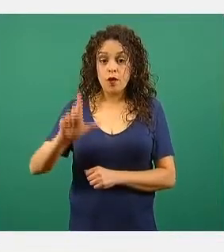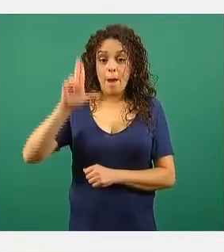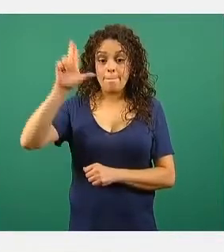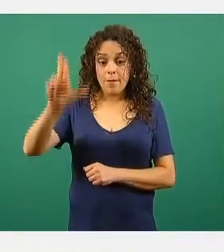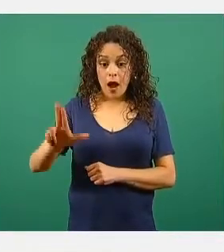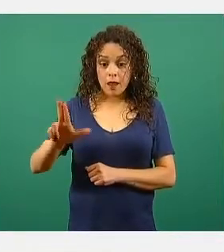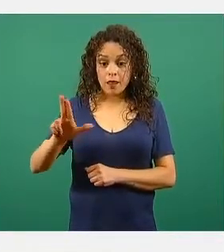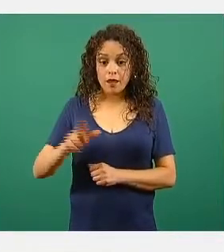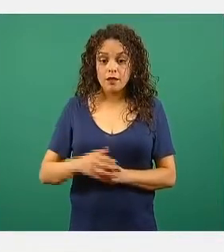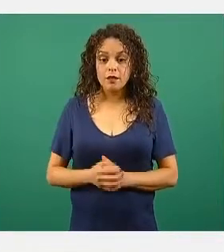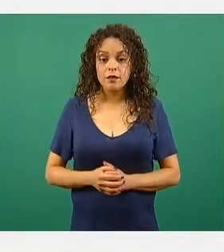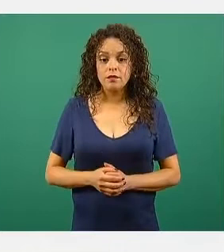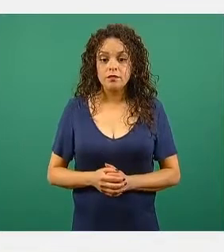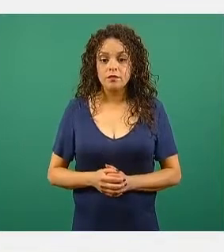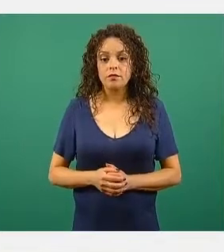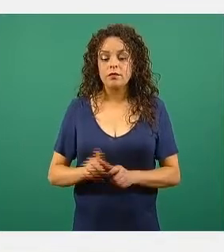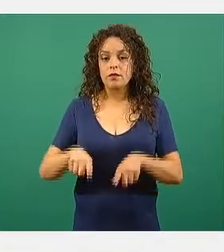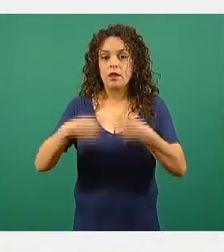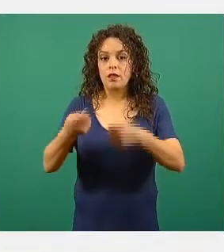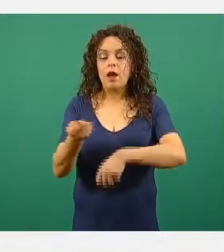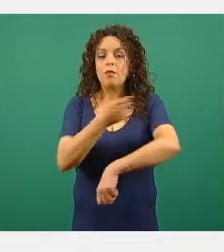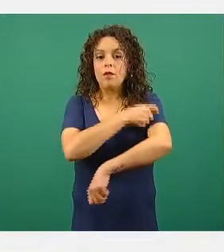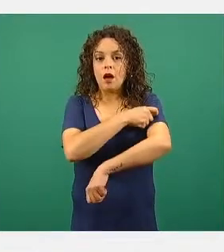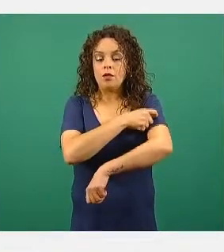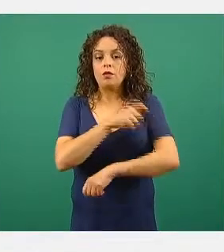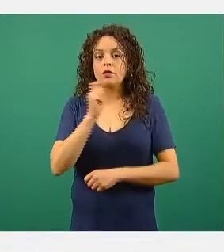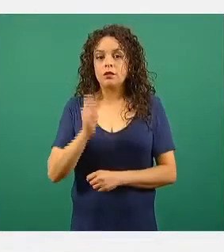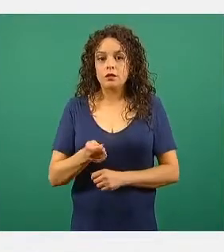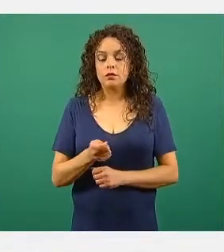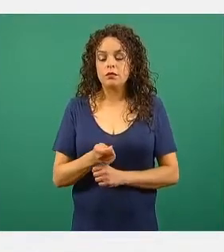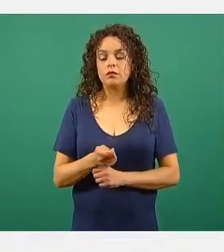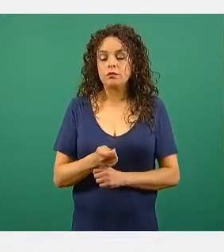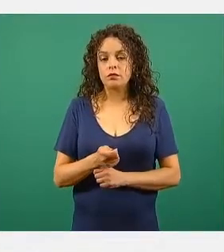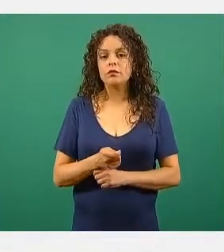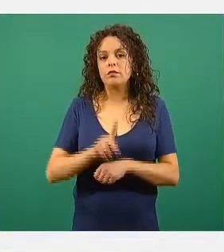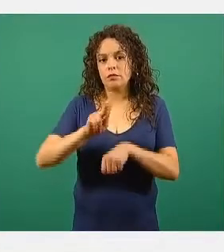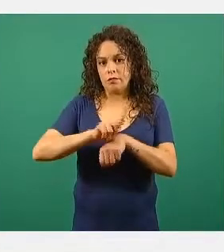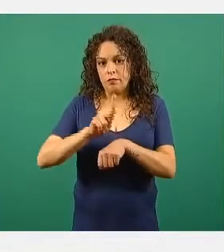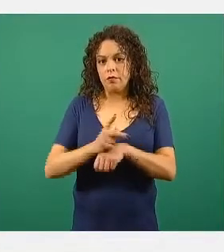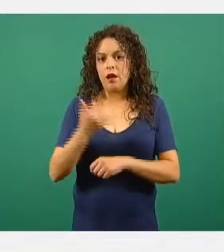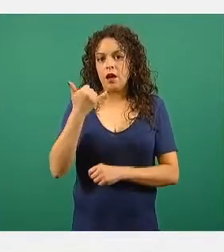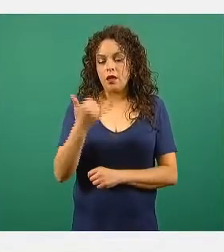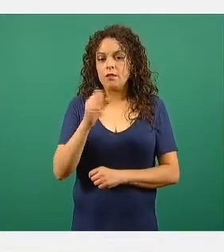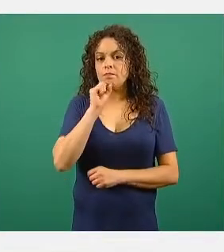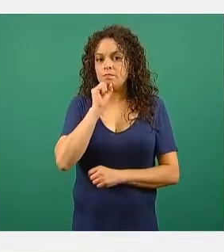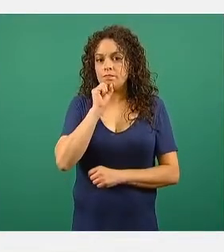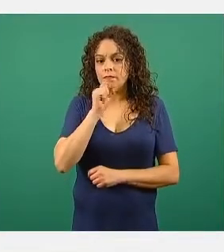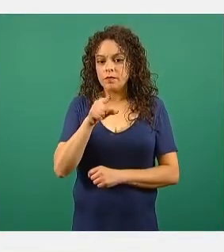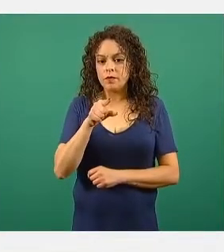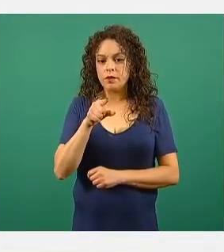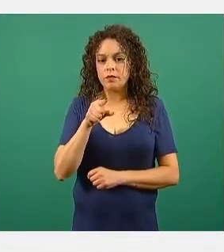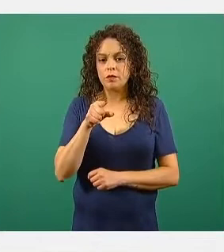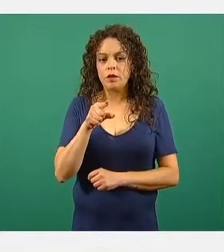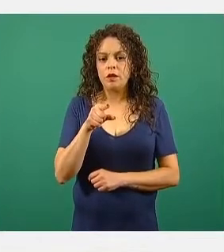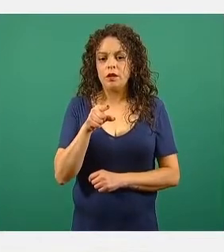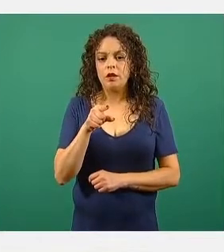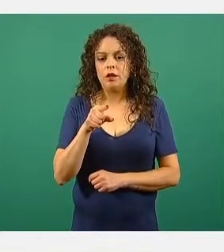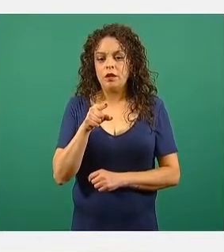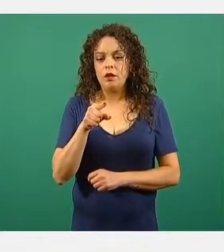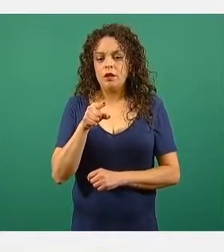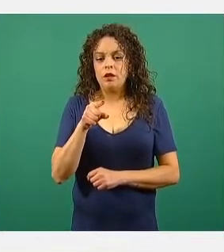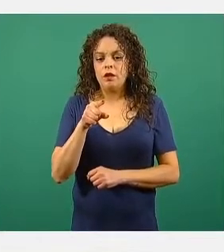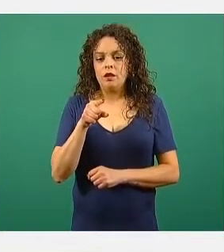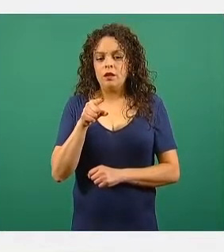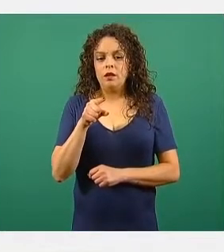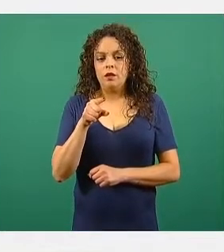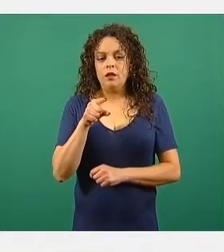martes se vacune a el personal de educación media y media superior, así como también